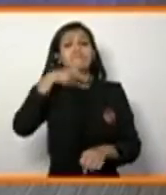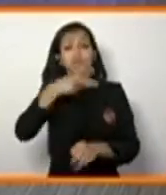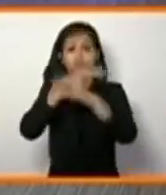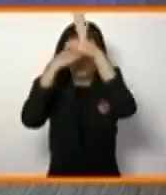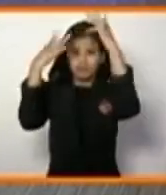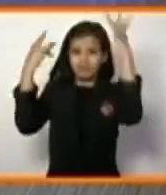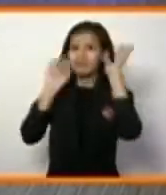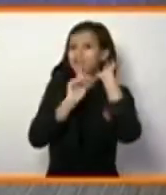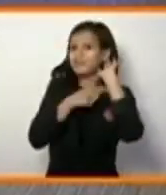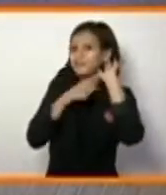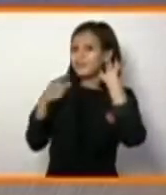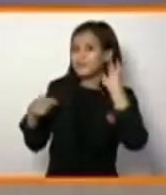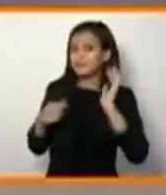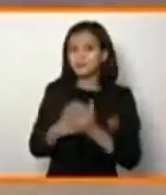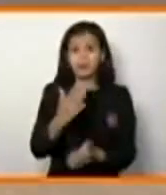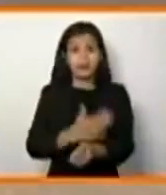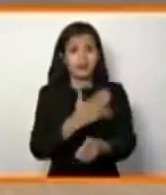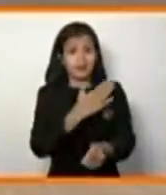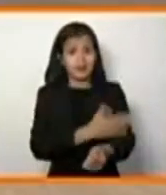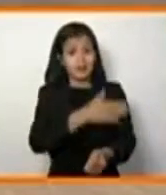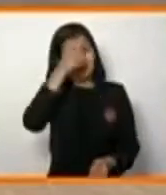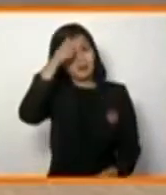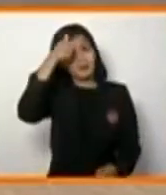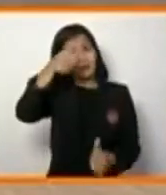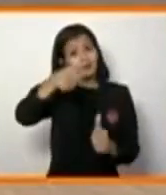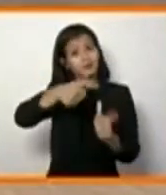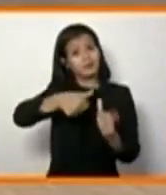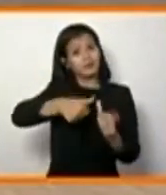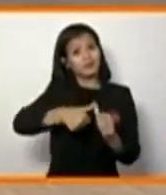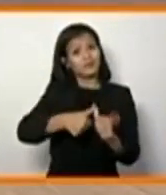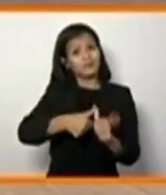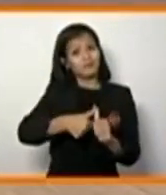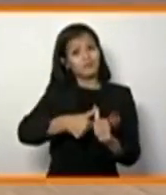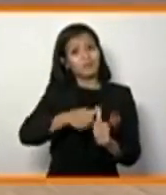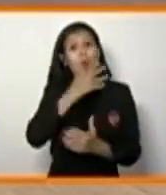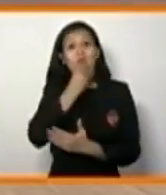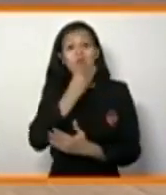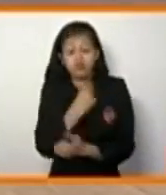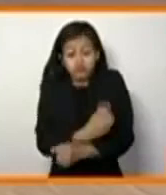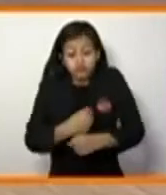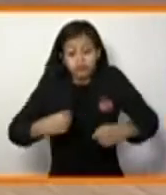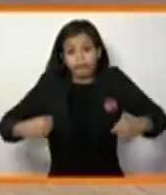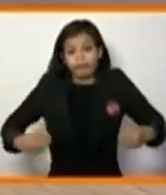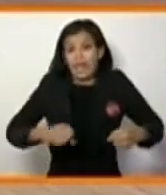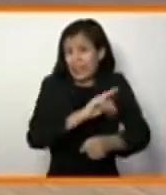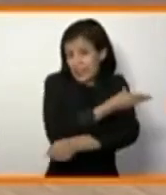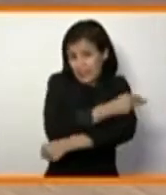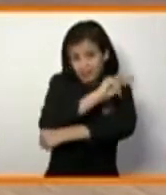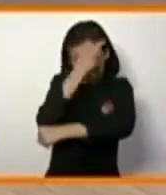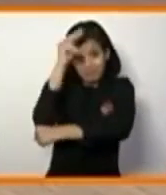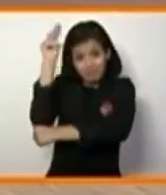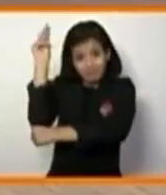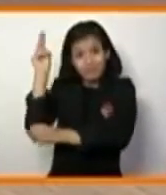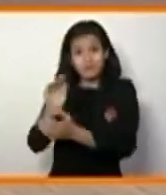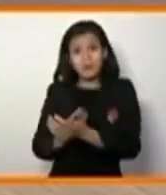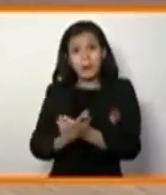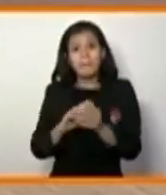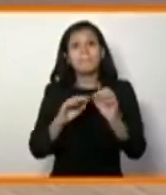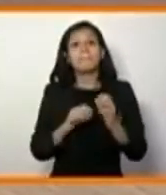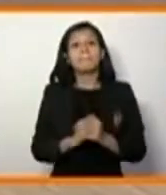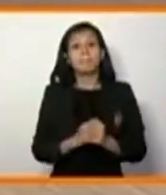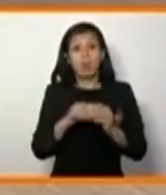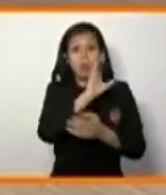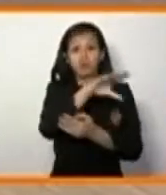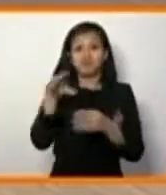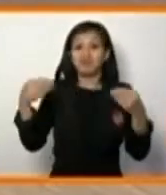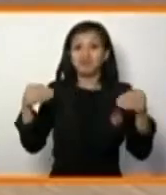a la diaria. Pero antes te recuerdo que Santa ha llegado a todos nuestros lotocentros. Por la compra mínima de 50 lempiras en